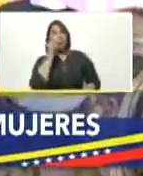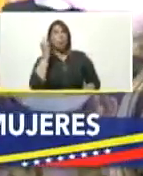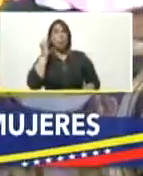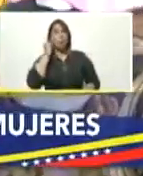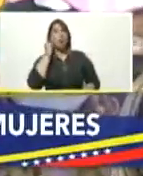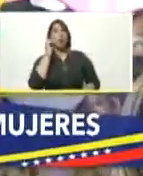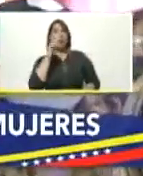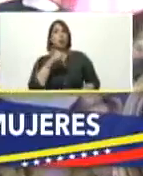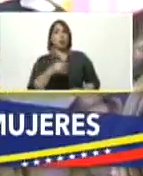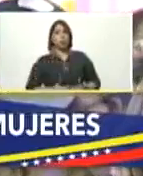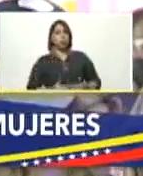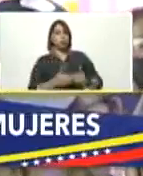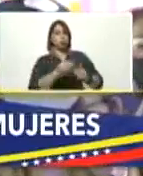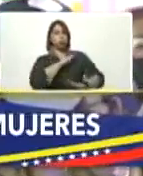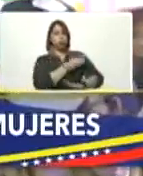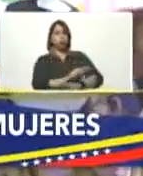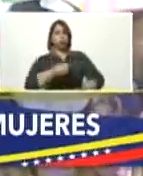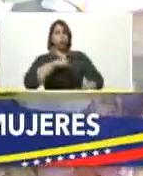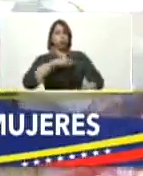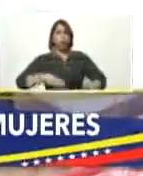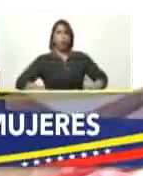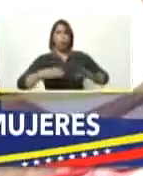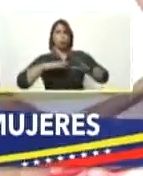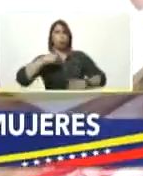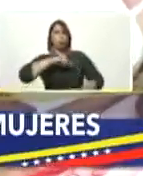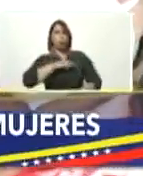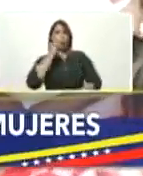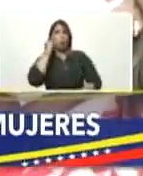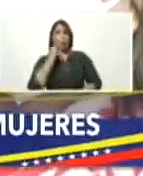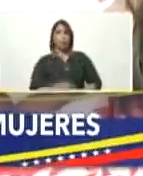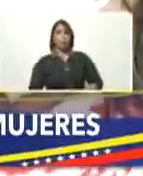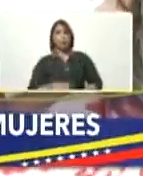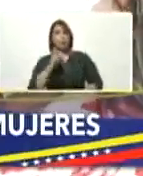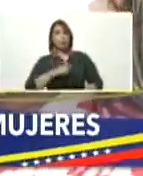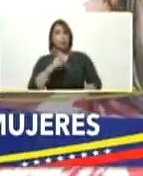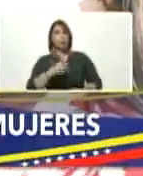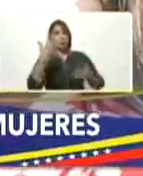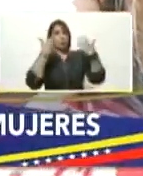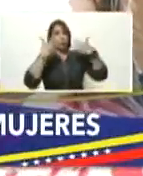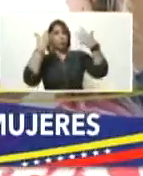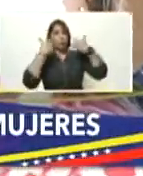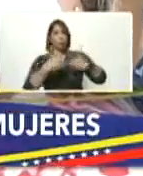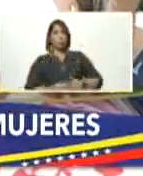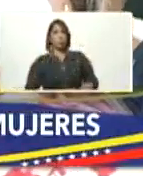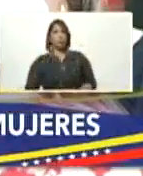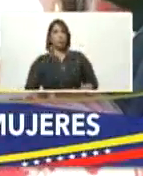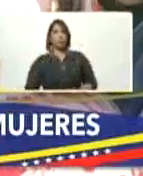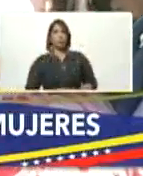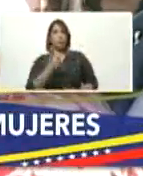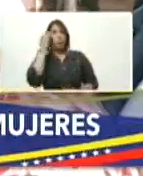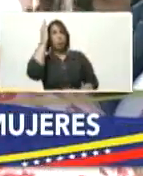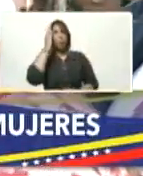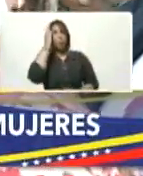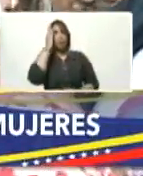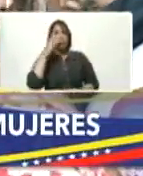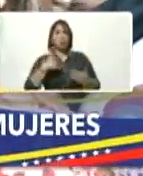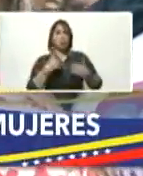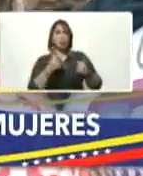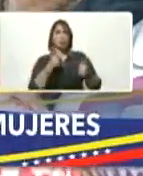empoderar nuestro cuerpo. Nosotras las mujeres necesitamos una orientación consciente, segura